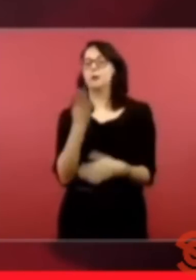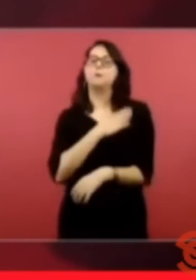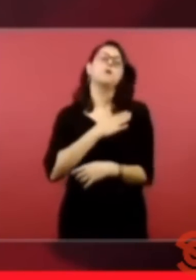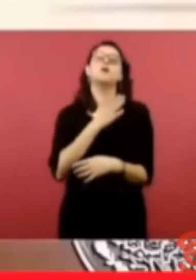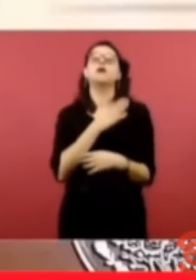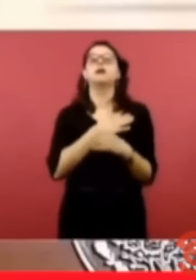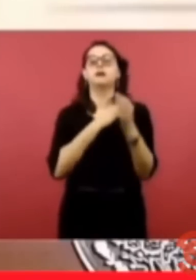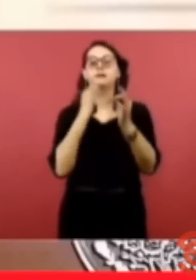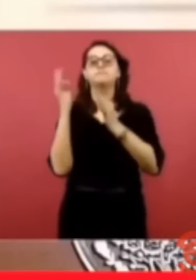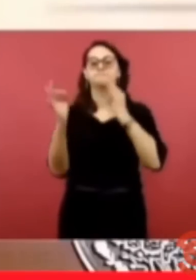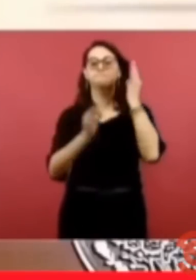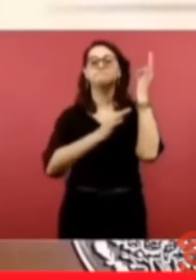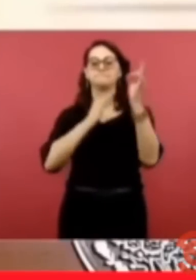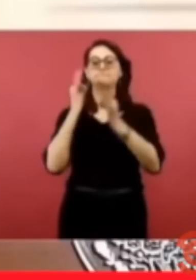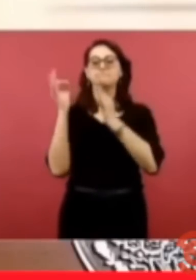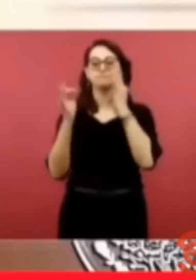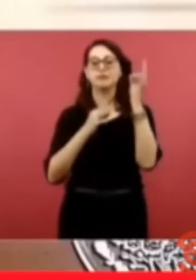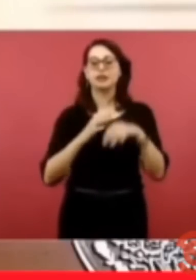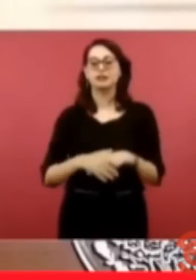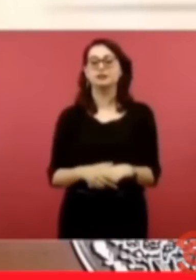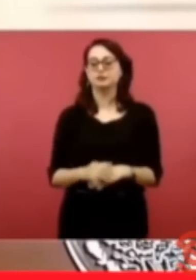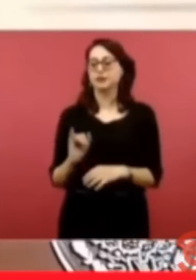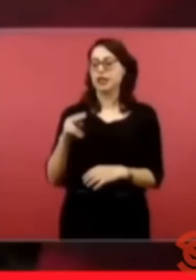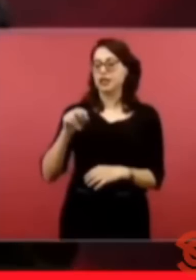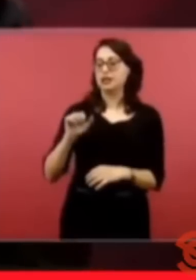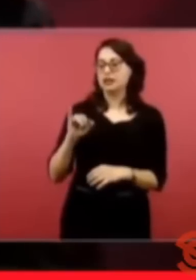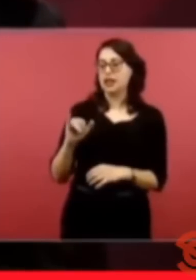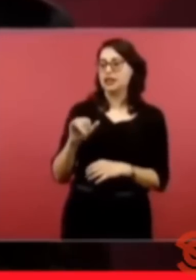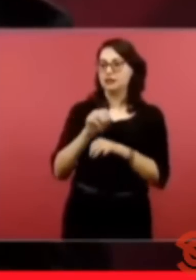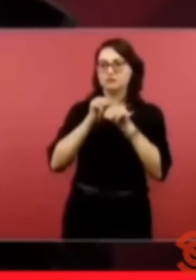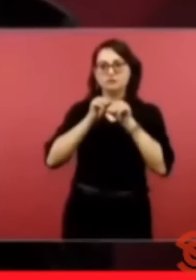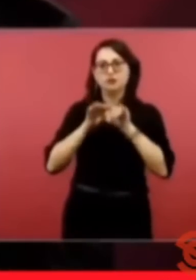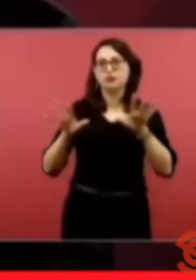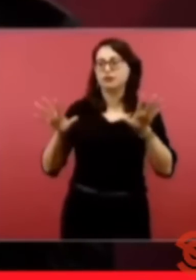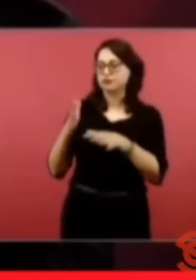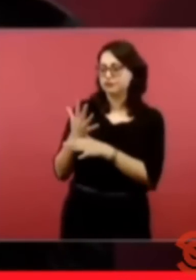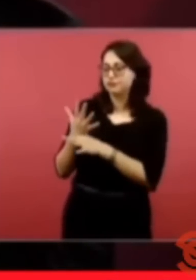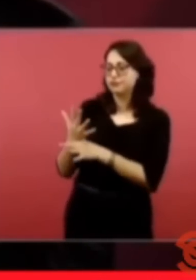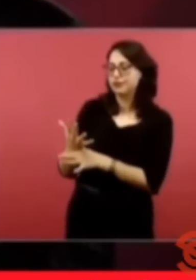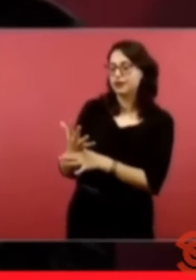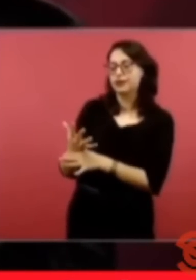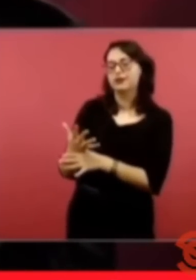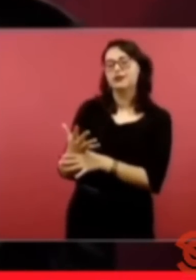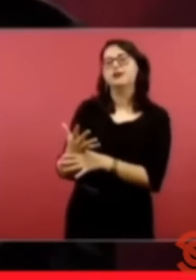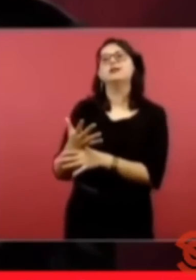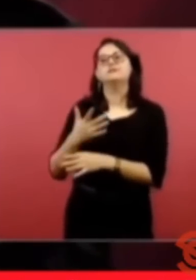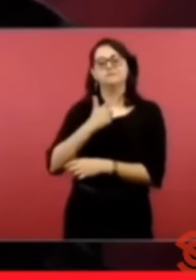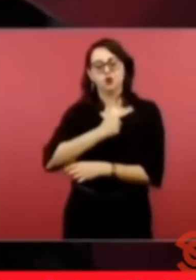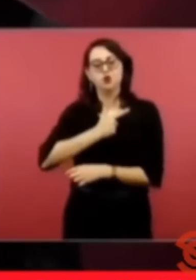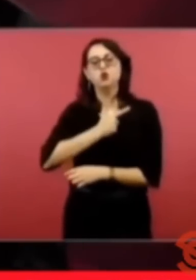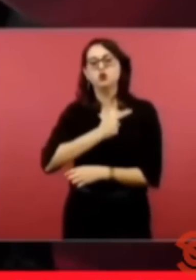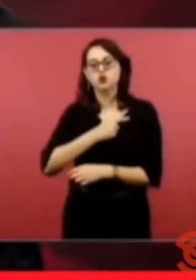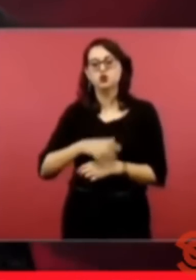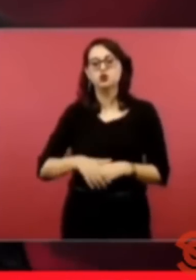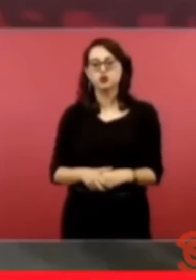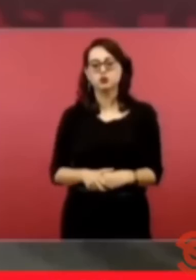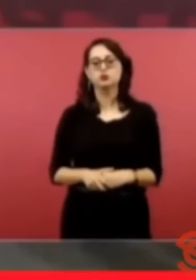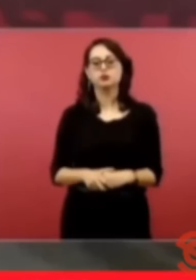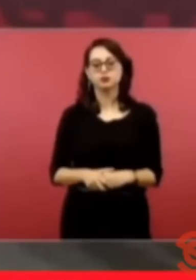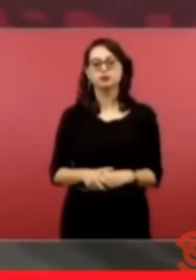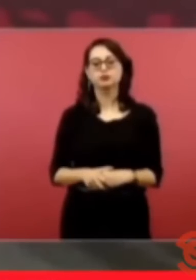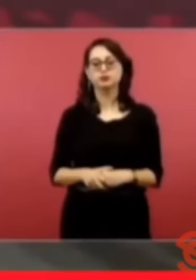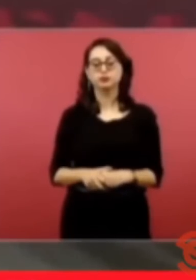quiero hacer un llamado a nuestros adversarios